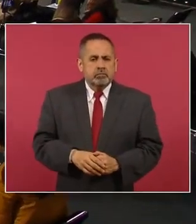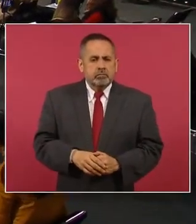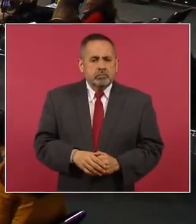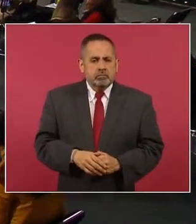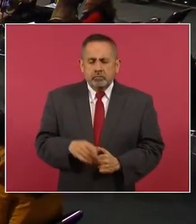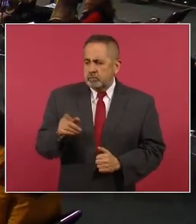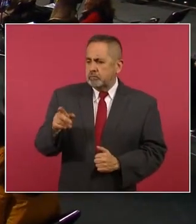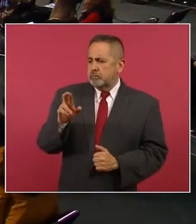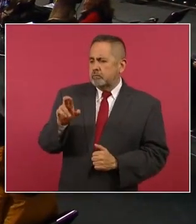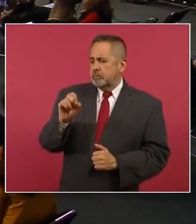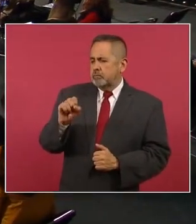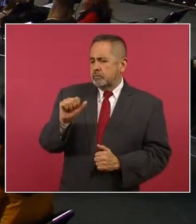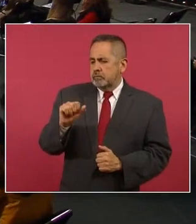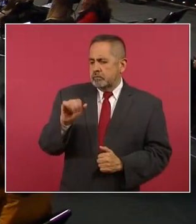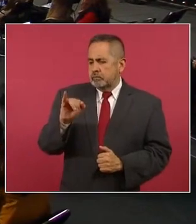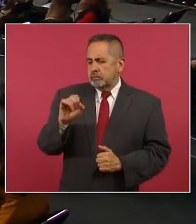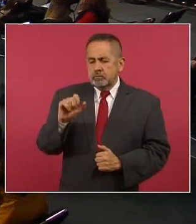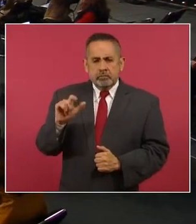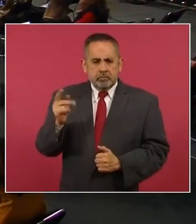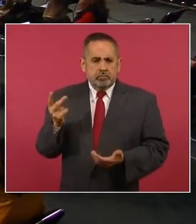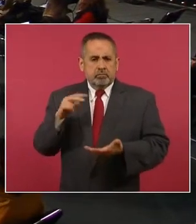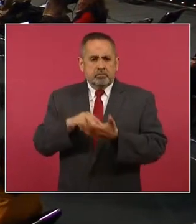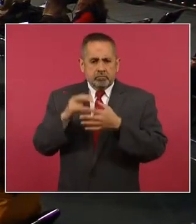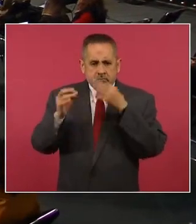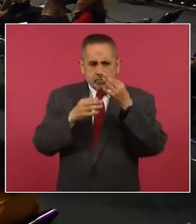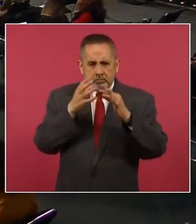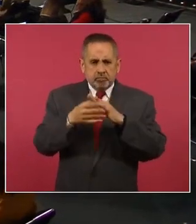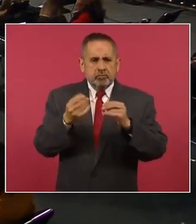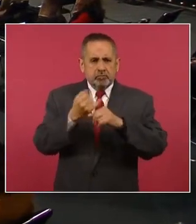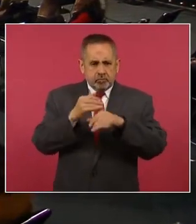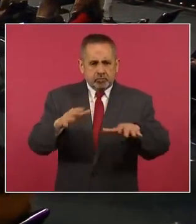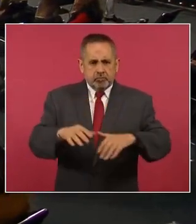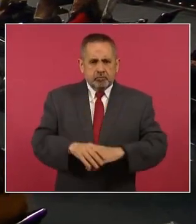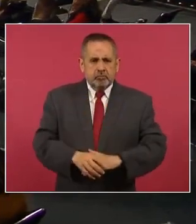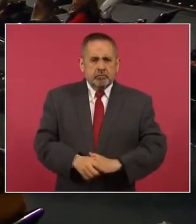Aquí Rosa Isela va a informarles.